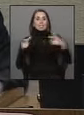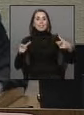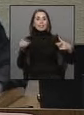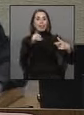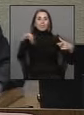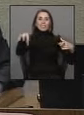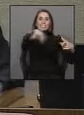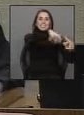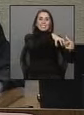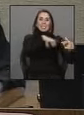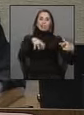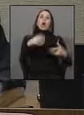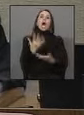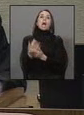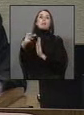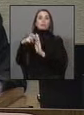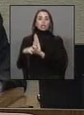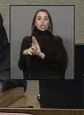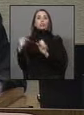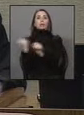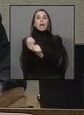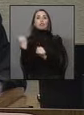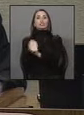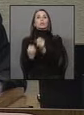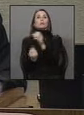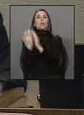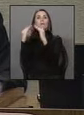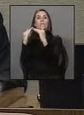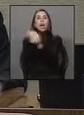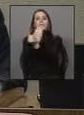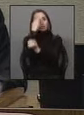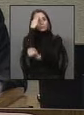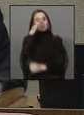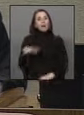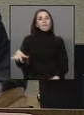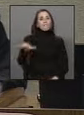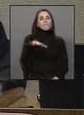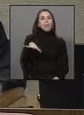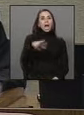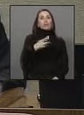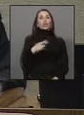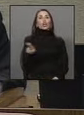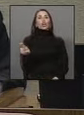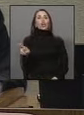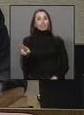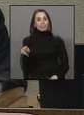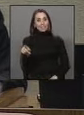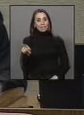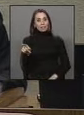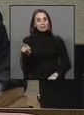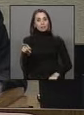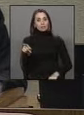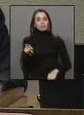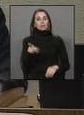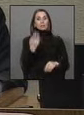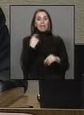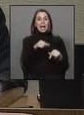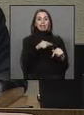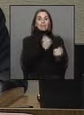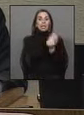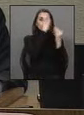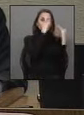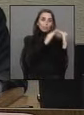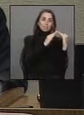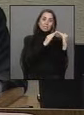hay un proyecto de nueva comisaría, la Comisaría de Barrio Norte, que en realidad es una relocalización de la actual